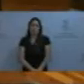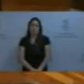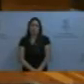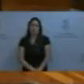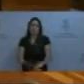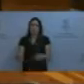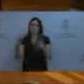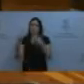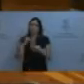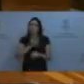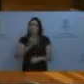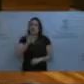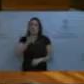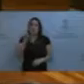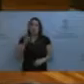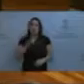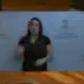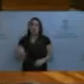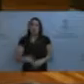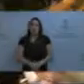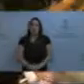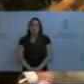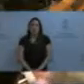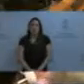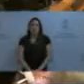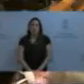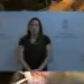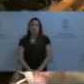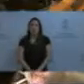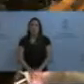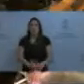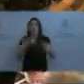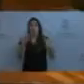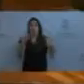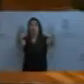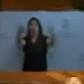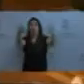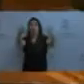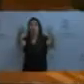Gracias, señora Fernández. Ruego al